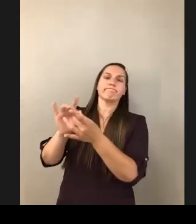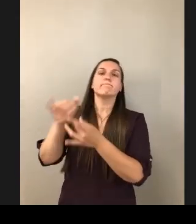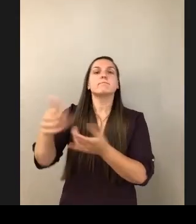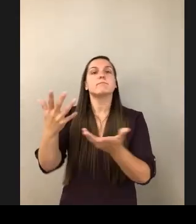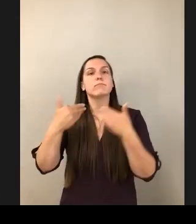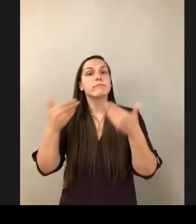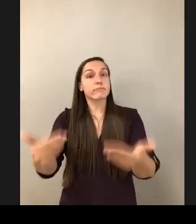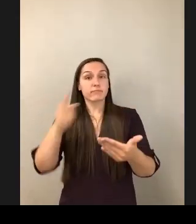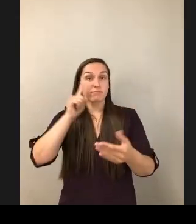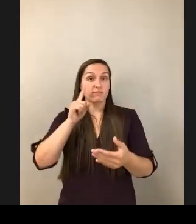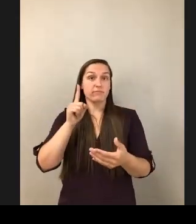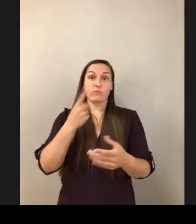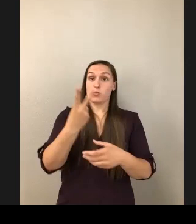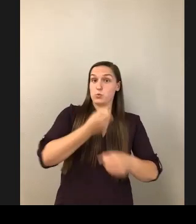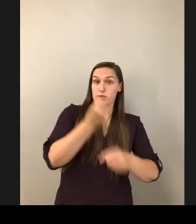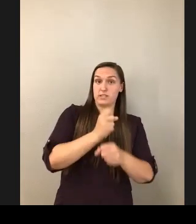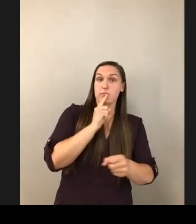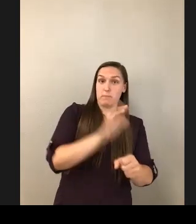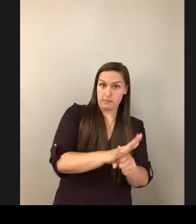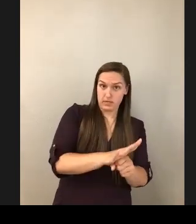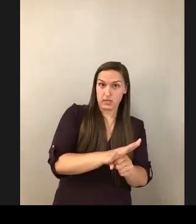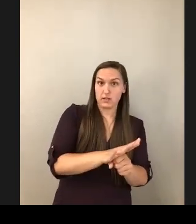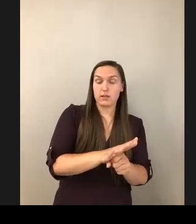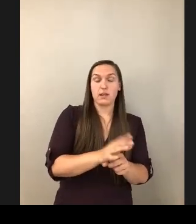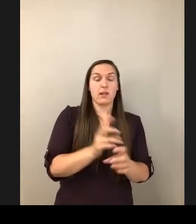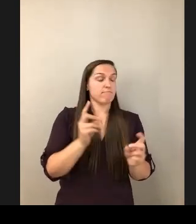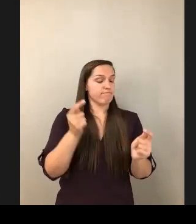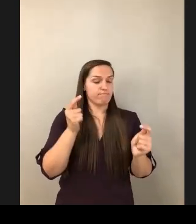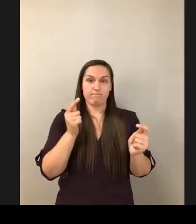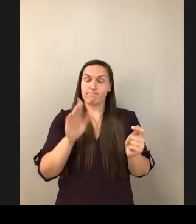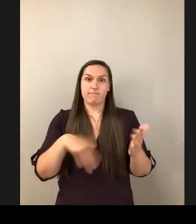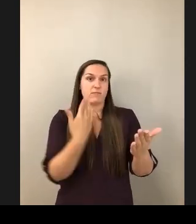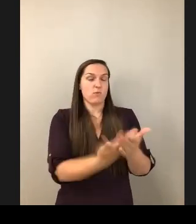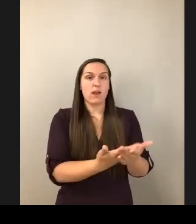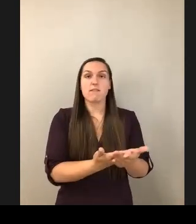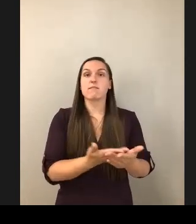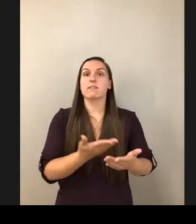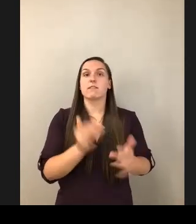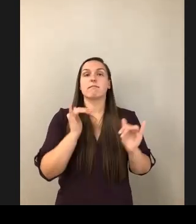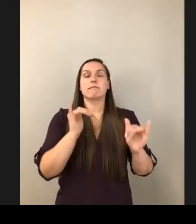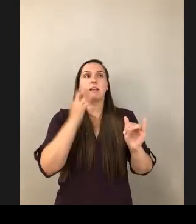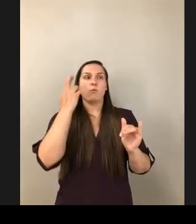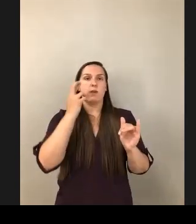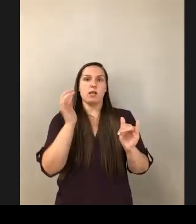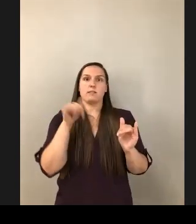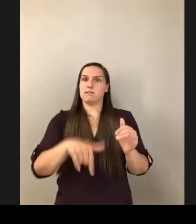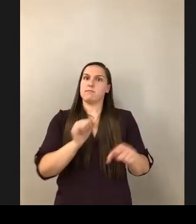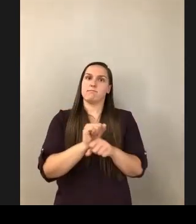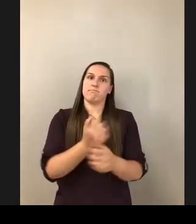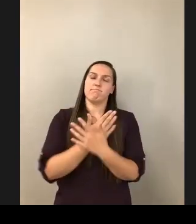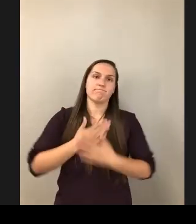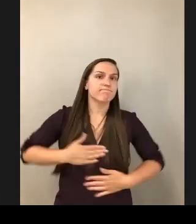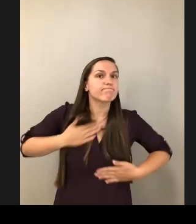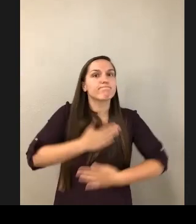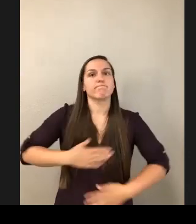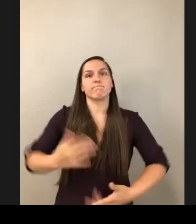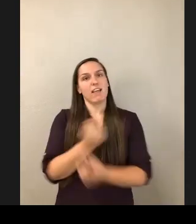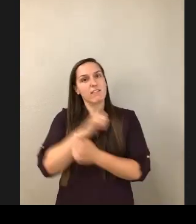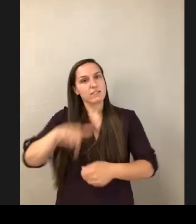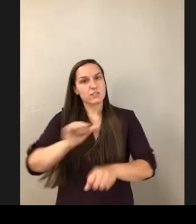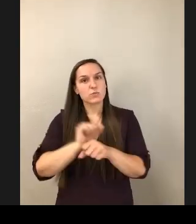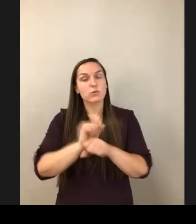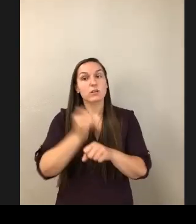periodismo, justicia. Yo fui para un compromiso de 2 años y me di cuenta